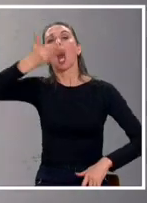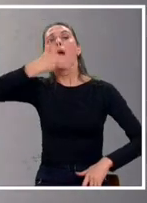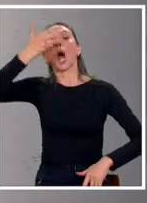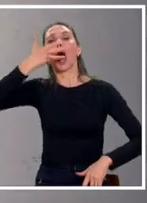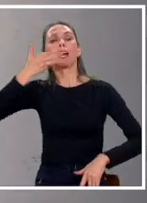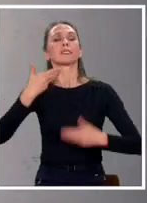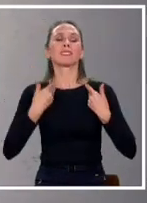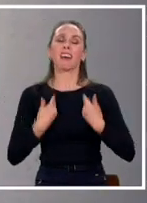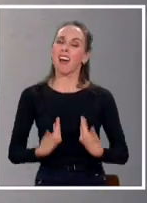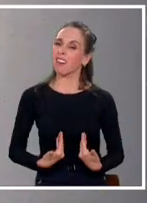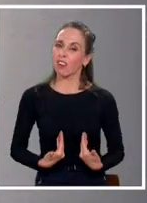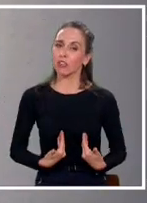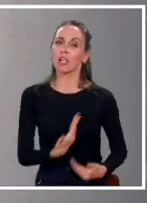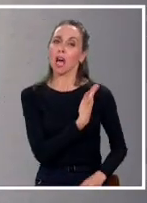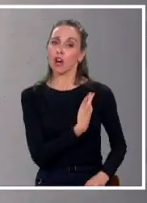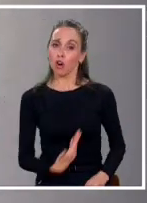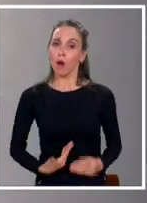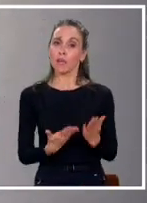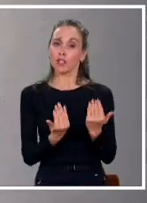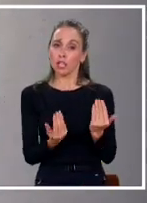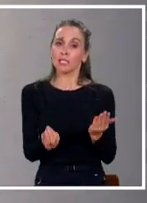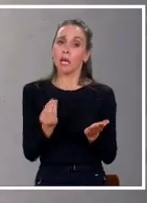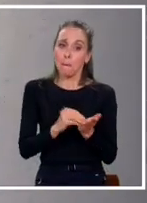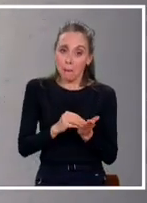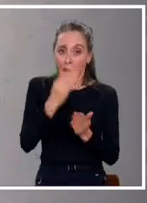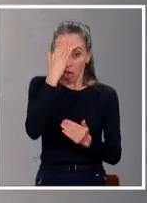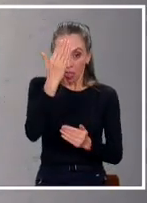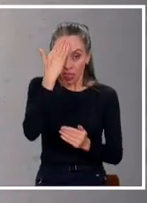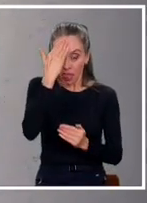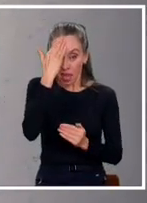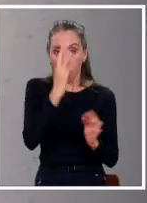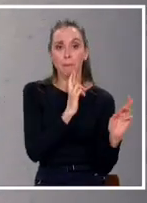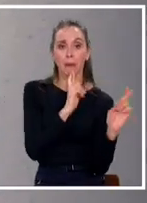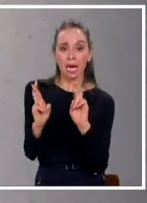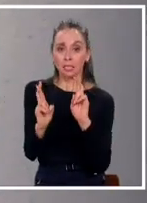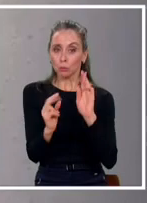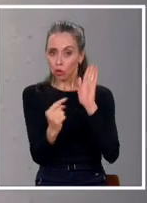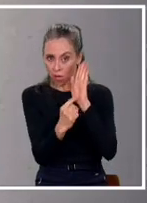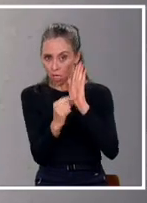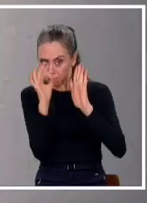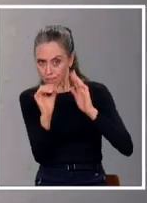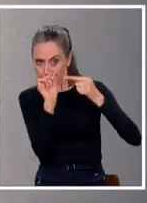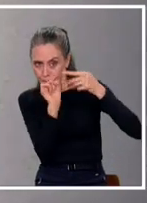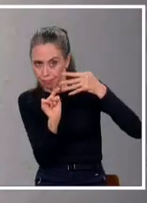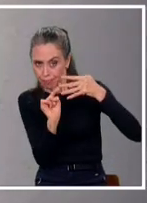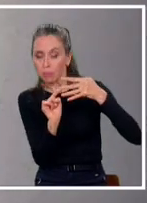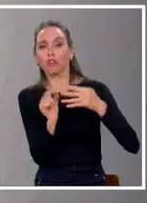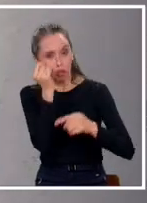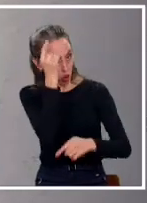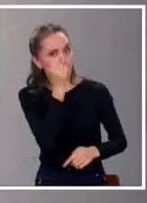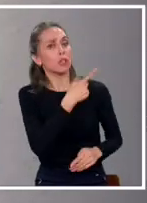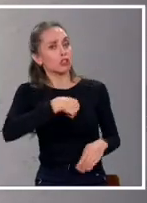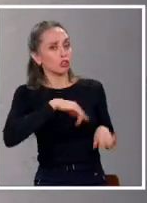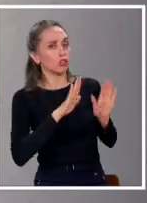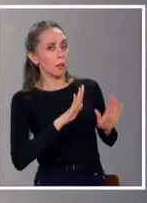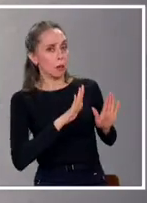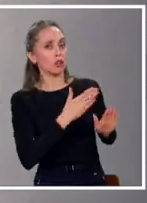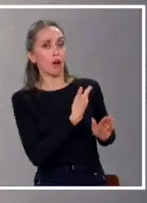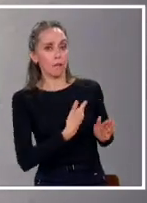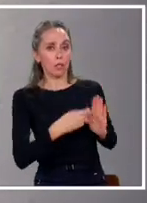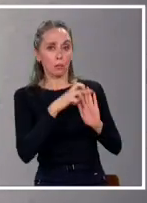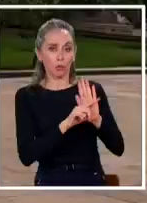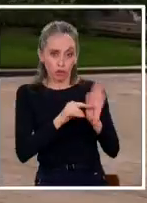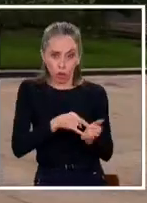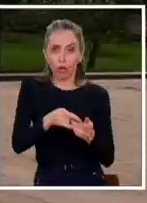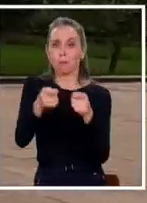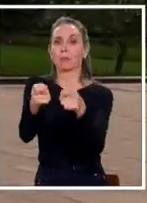altisonantes agotan. Si el gobierno necesita más días para tener una respuesta concreta, lo entendemos. Esperaremos que presenten los proyectos